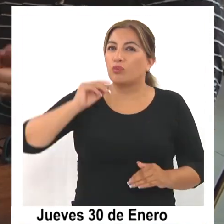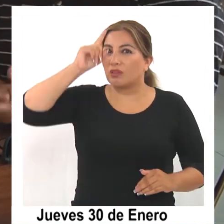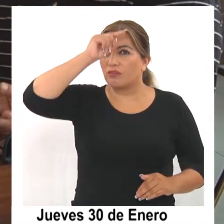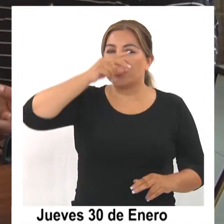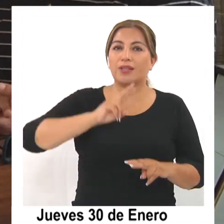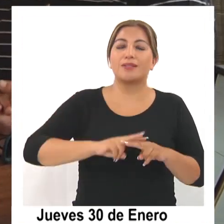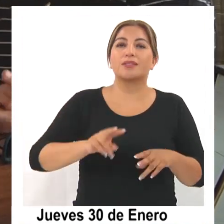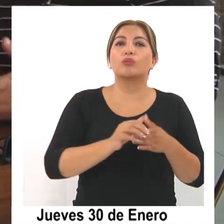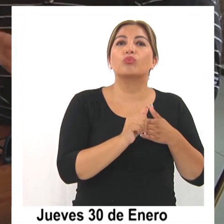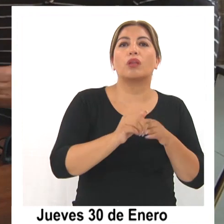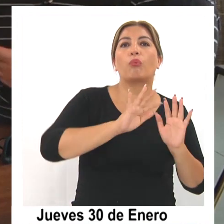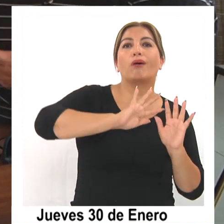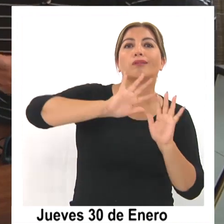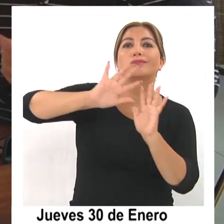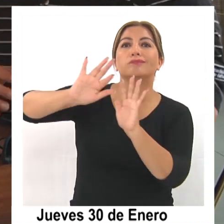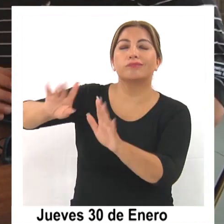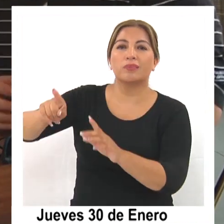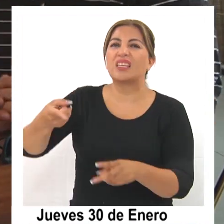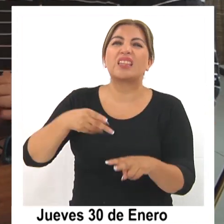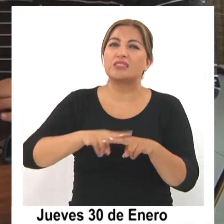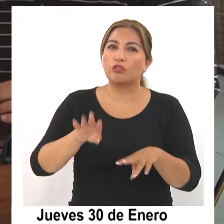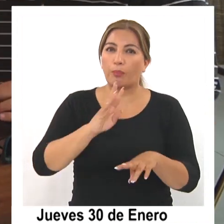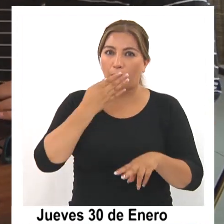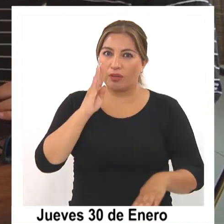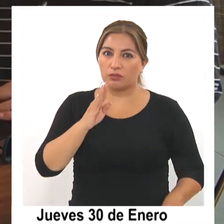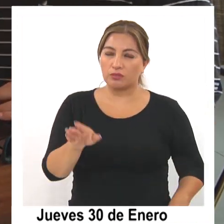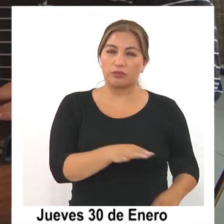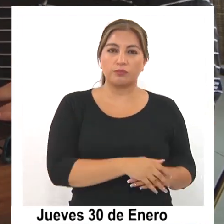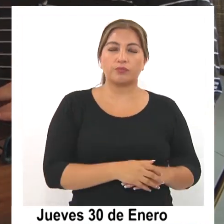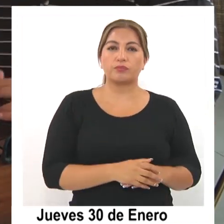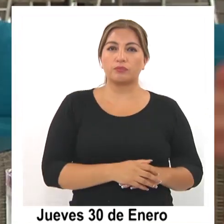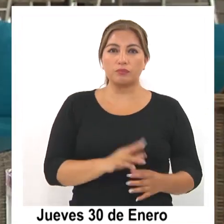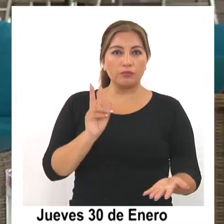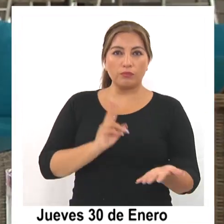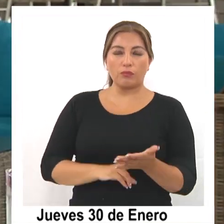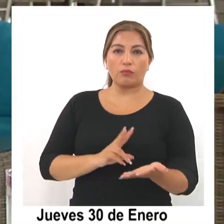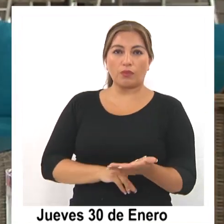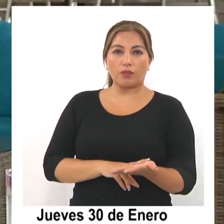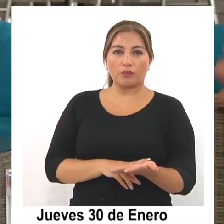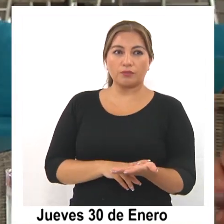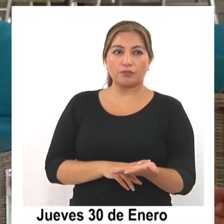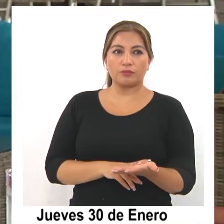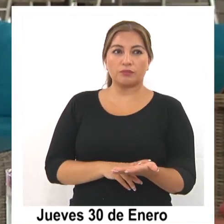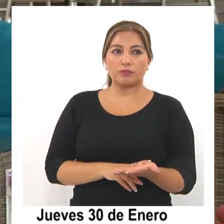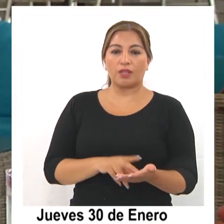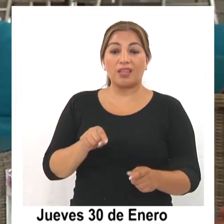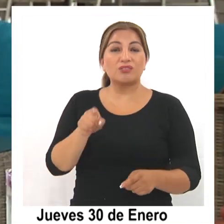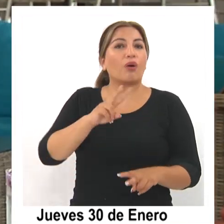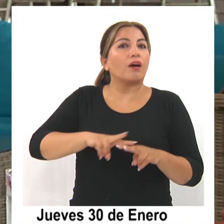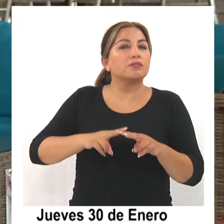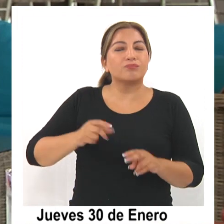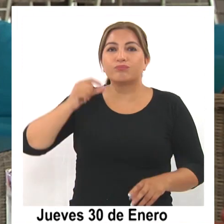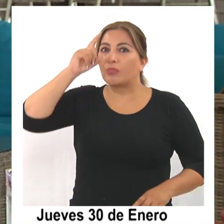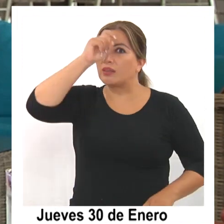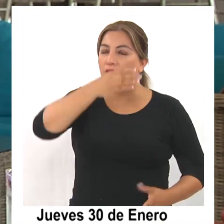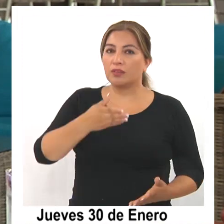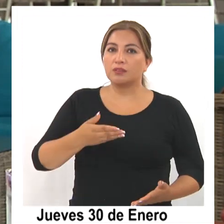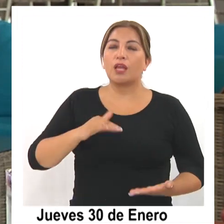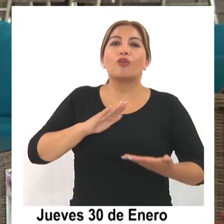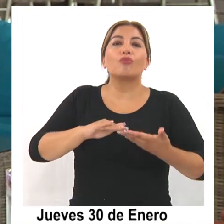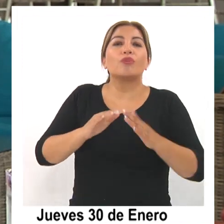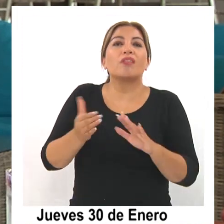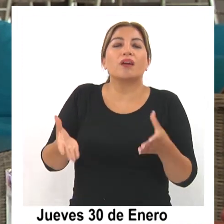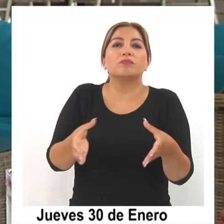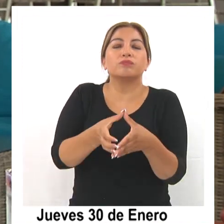poco llevar el turismo al sector? ¿Qué se está haciendo para que esto mejore? A ver, por supuesto que es una dificultad que las